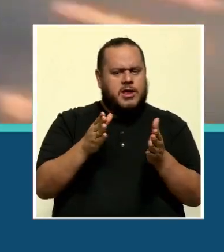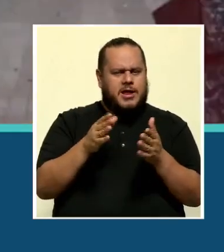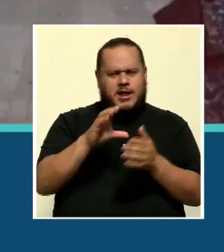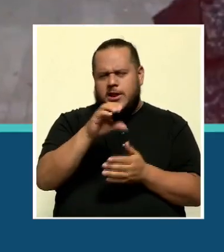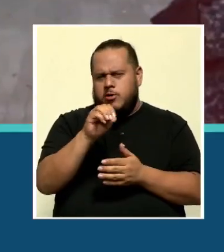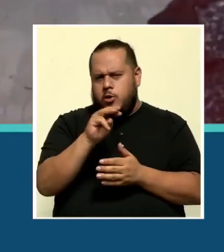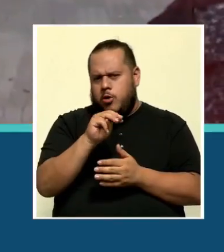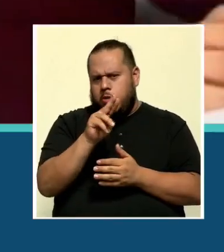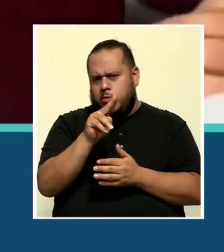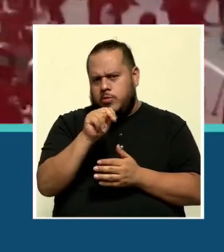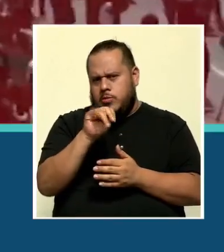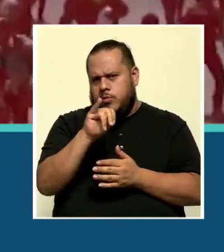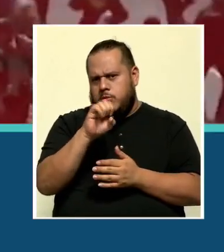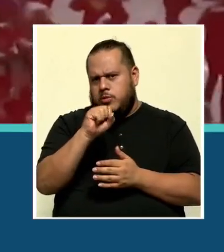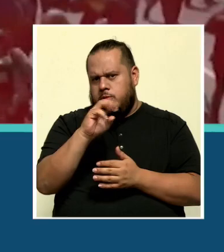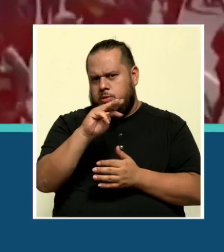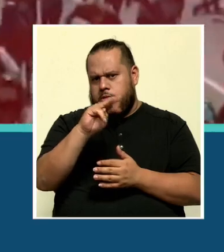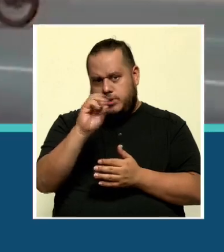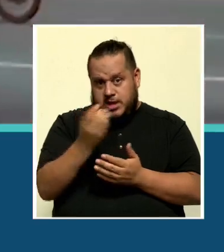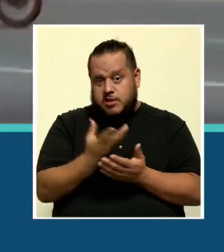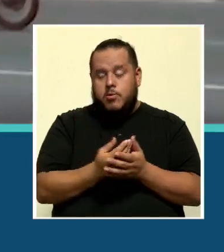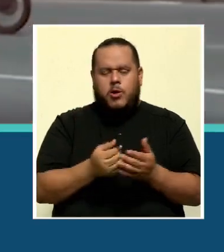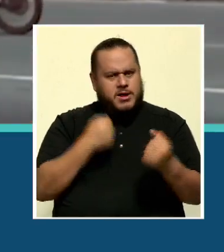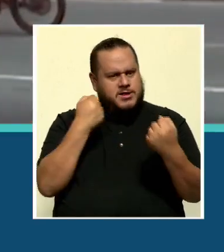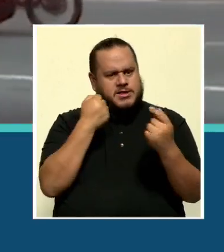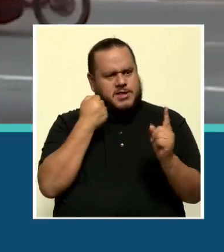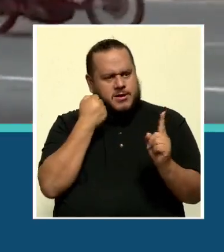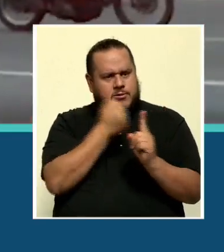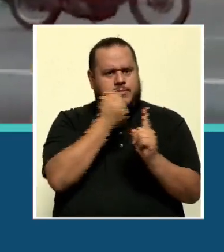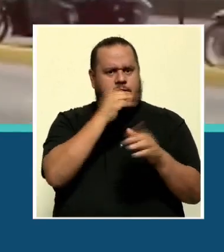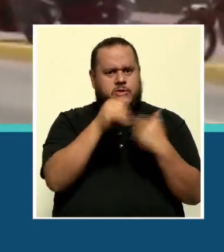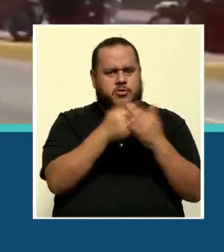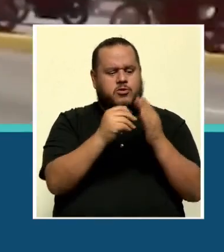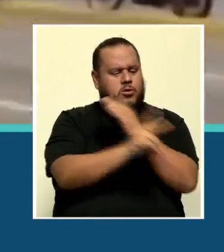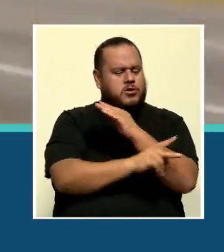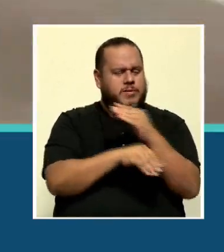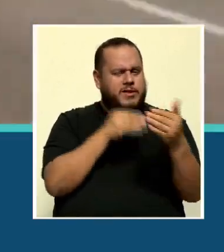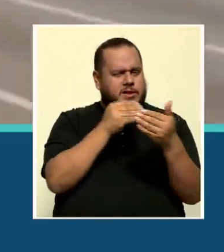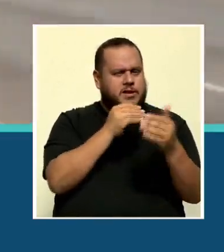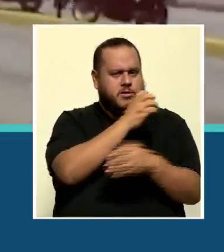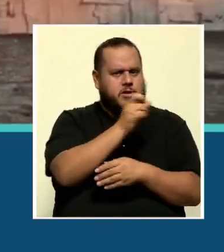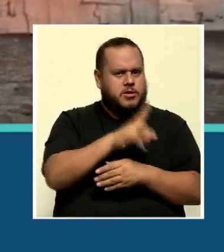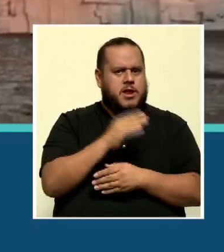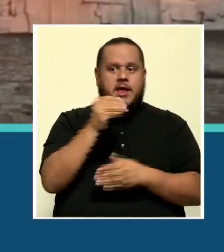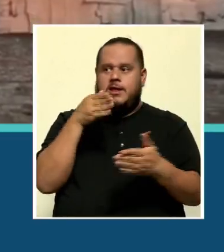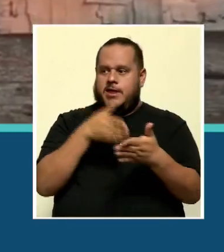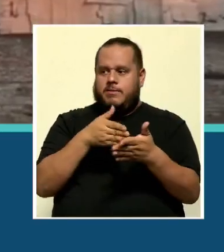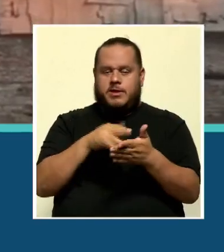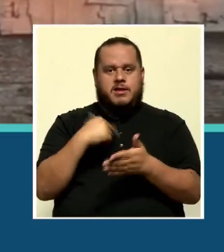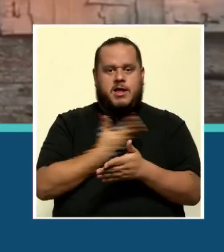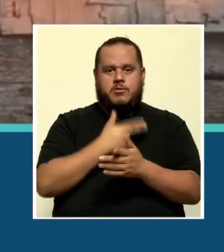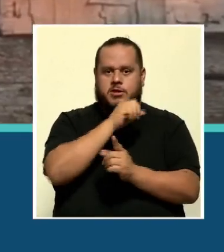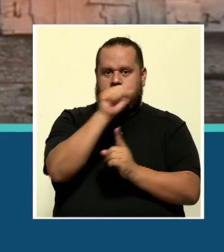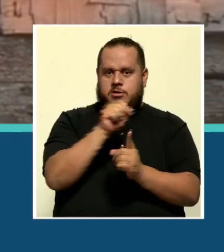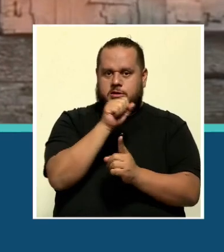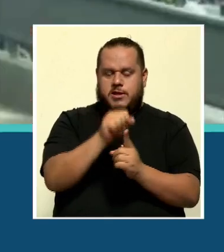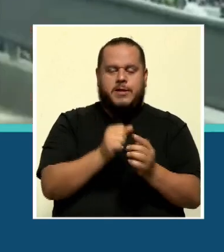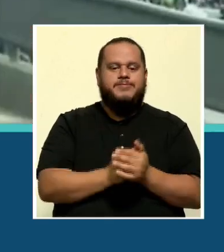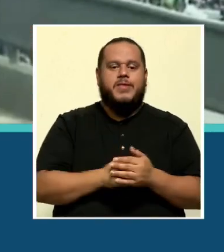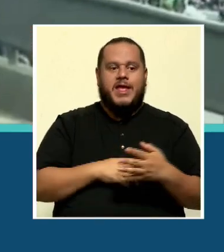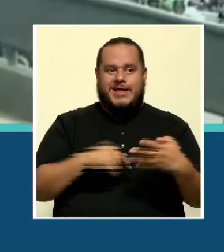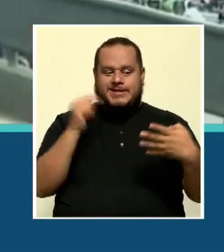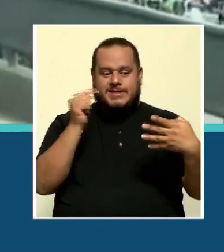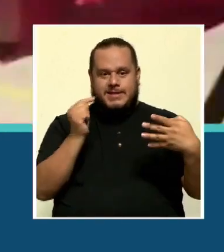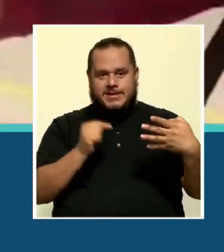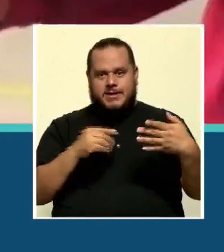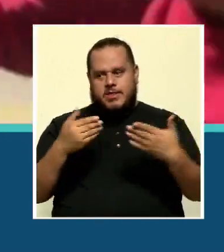comunismo están golpeando cada vez más fuertes a los países cercanos a Costa Rica y amenazan a nuestra sociedad. Ante los señalamientos de